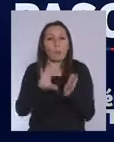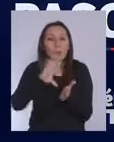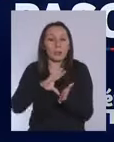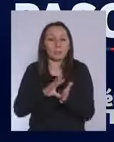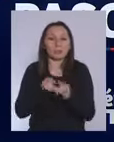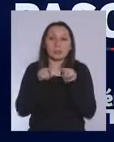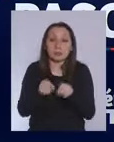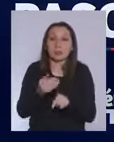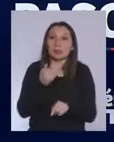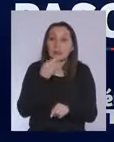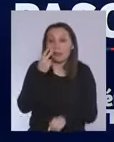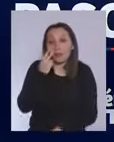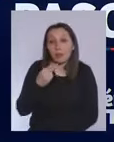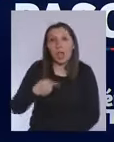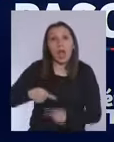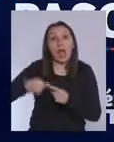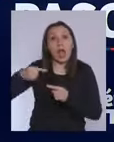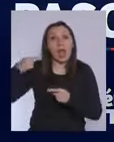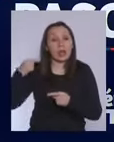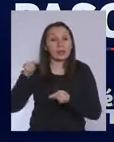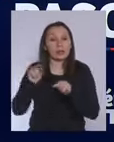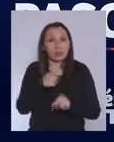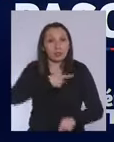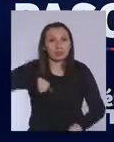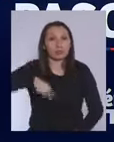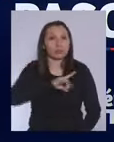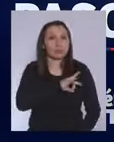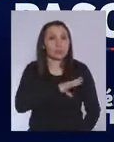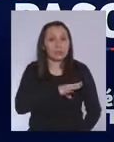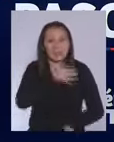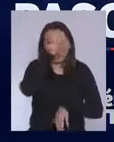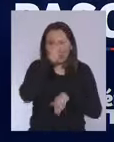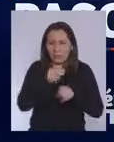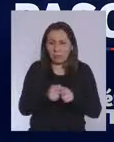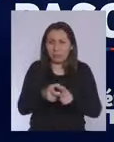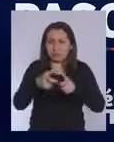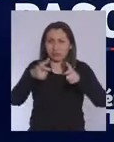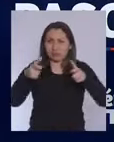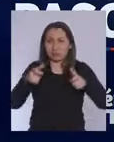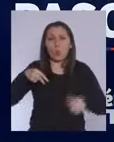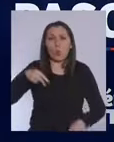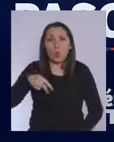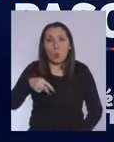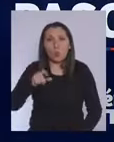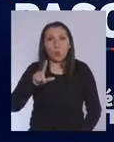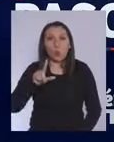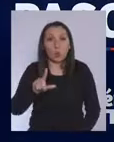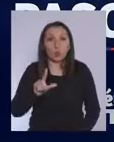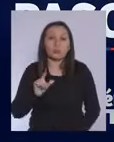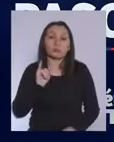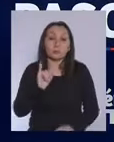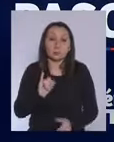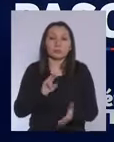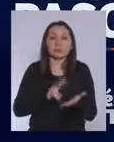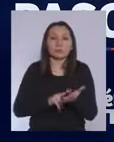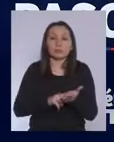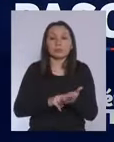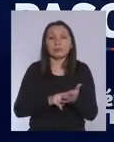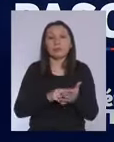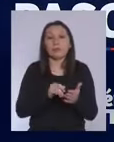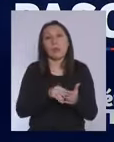también considerar que nosotros tuvimos un contagio mayor durante el mes de junio julio y efectivamente durante